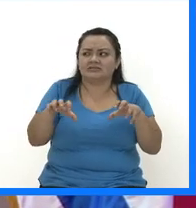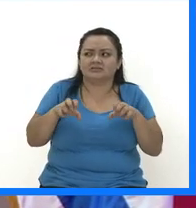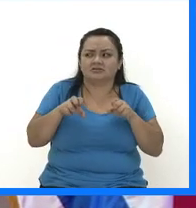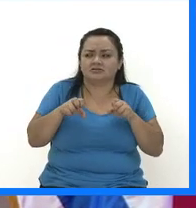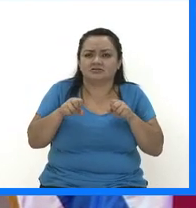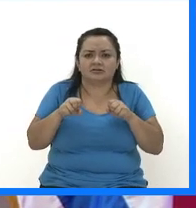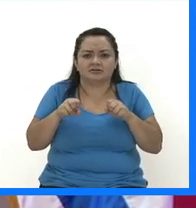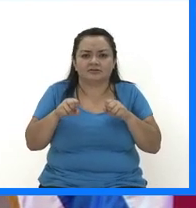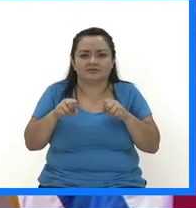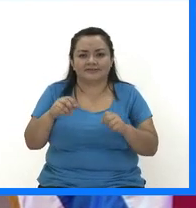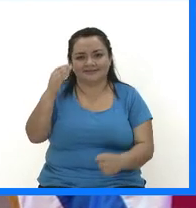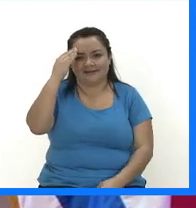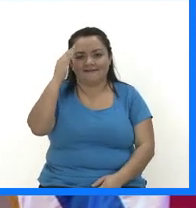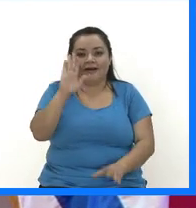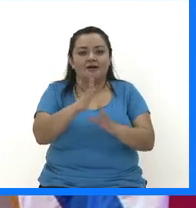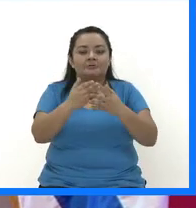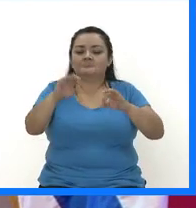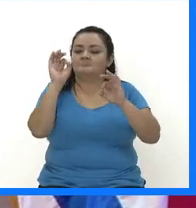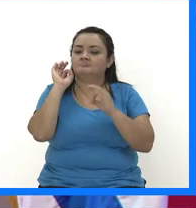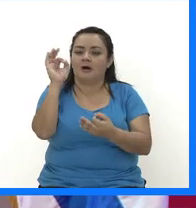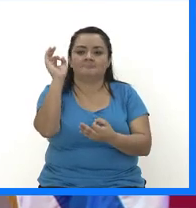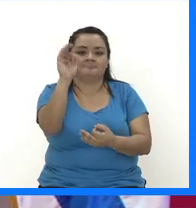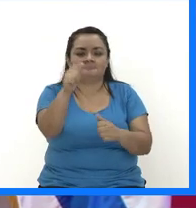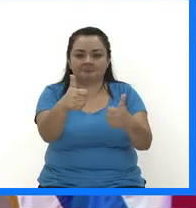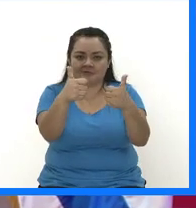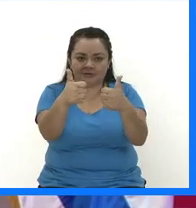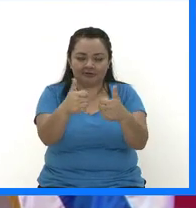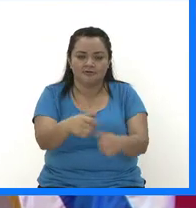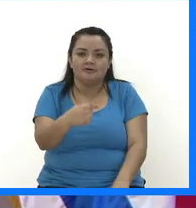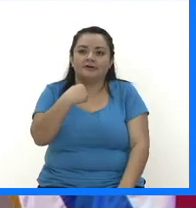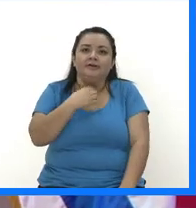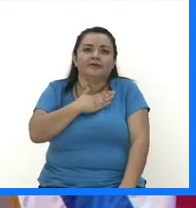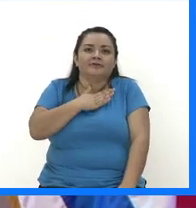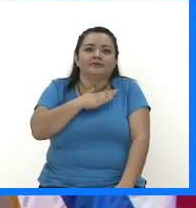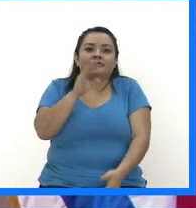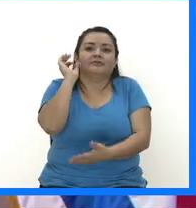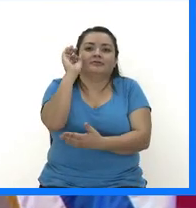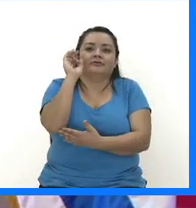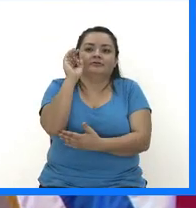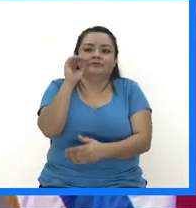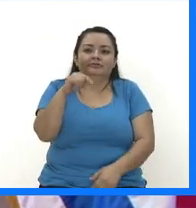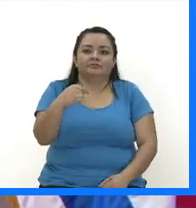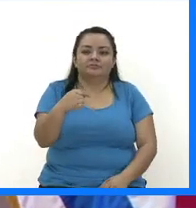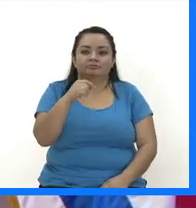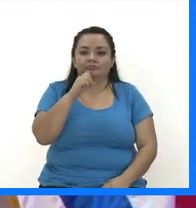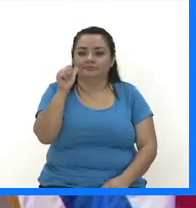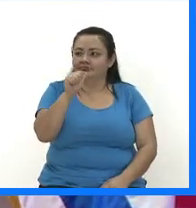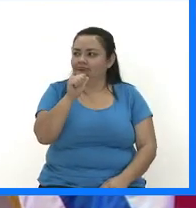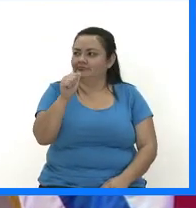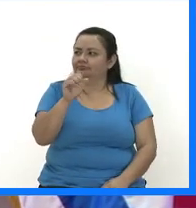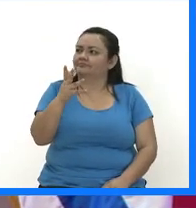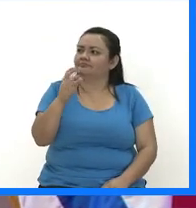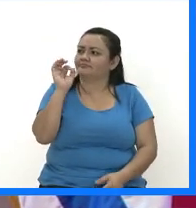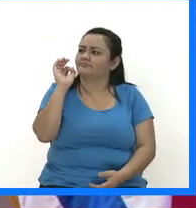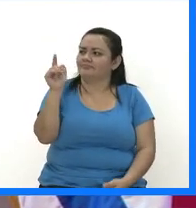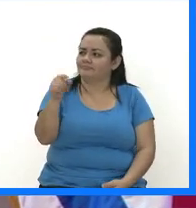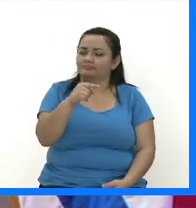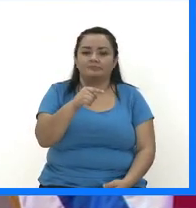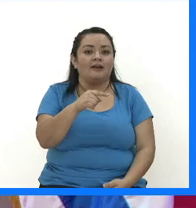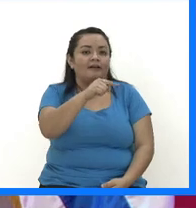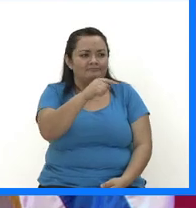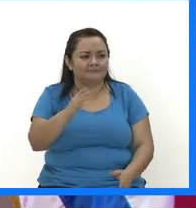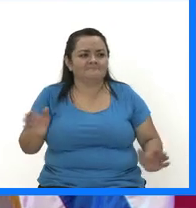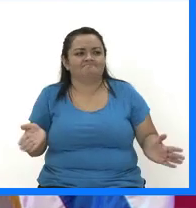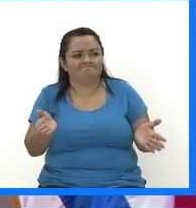a la palabra cayó bien super pastor que tengo un pastor que lo discutimos siempre con álex le digo al ex como esta fundamental ahí